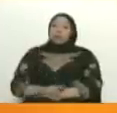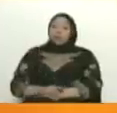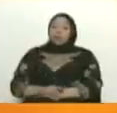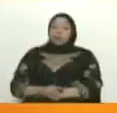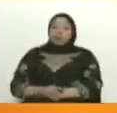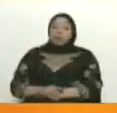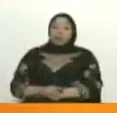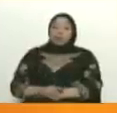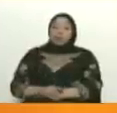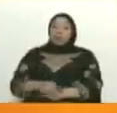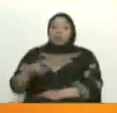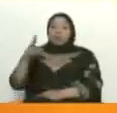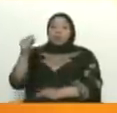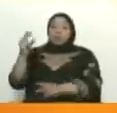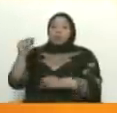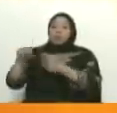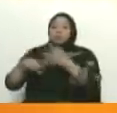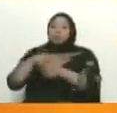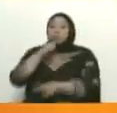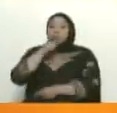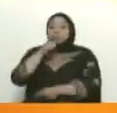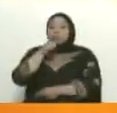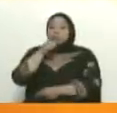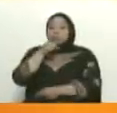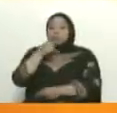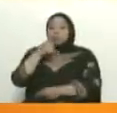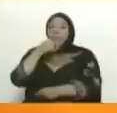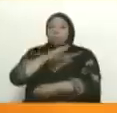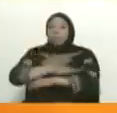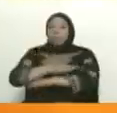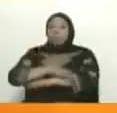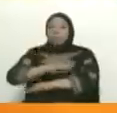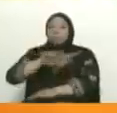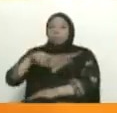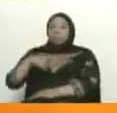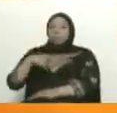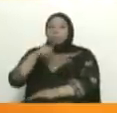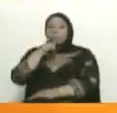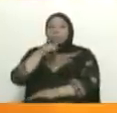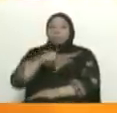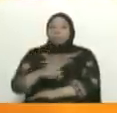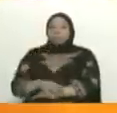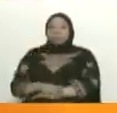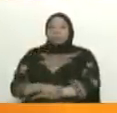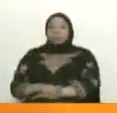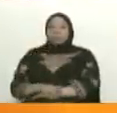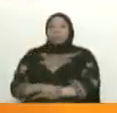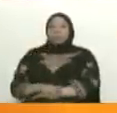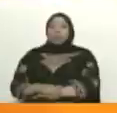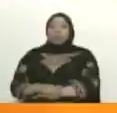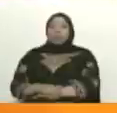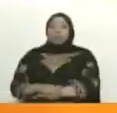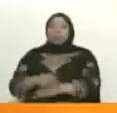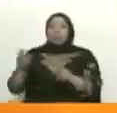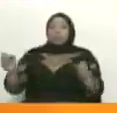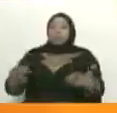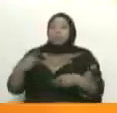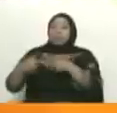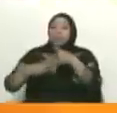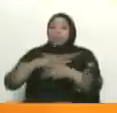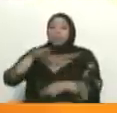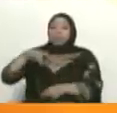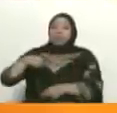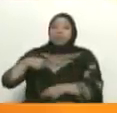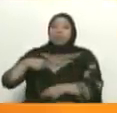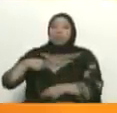es el espíritu de una heroína civil, de héroes civiles, que promocionan